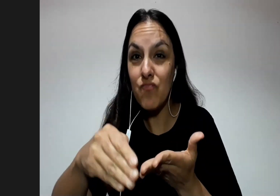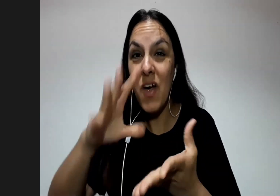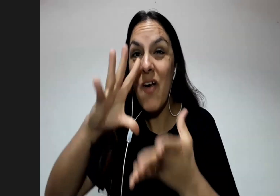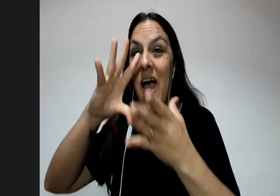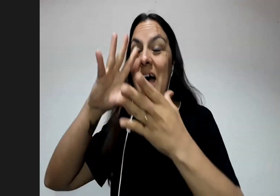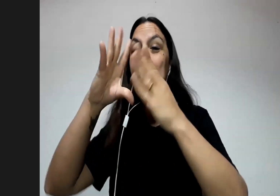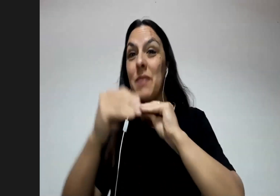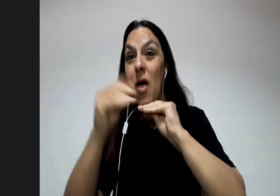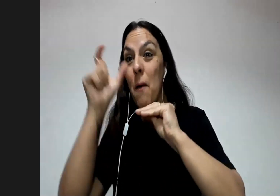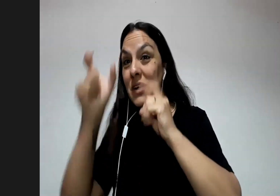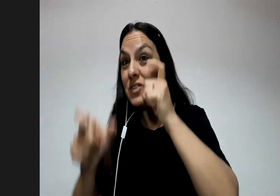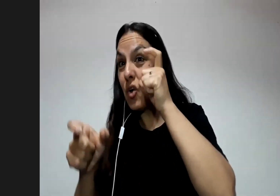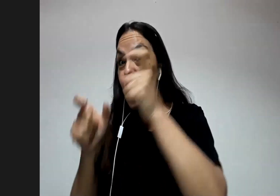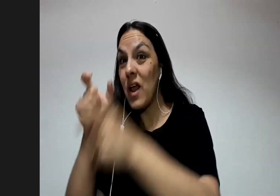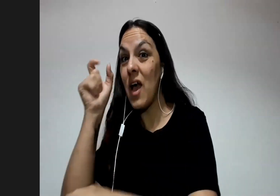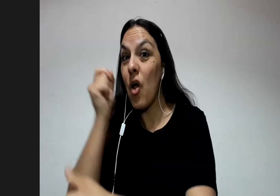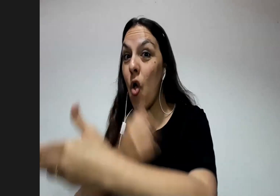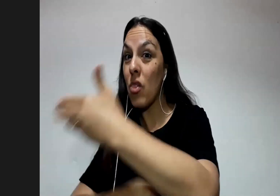que la persona pueda